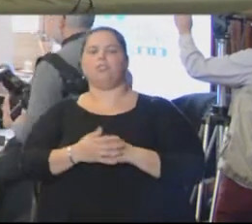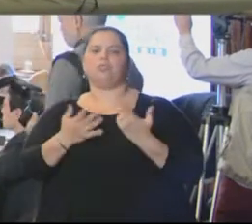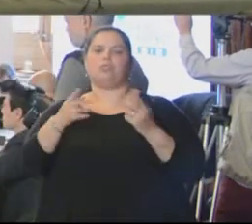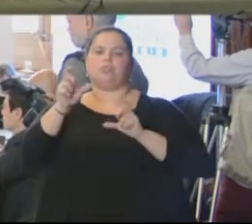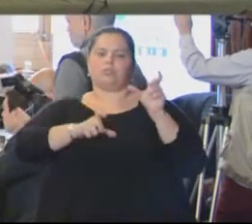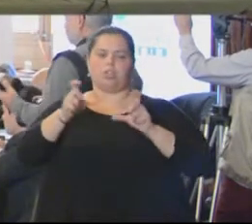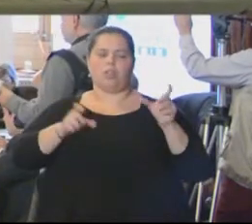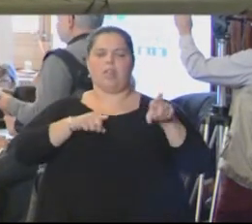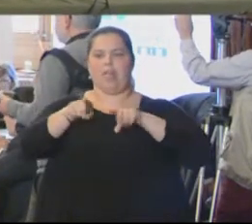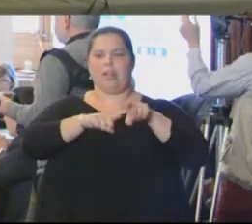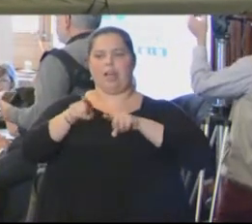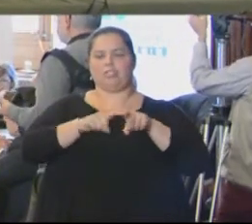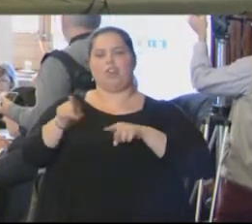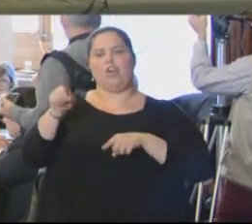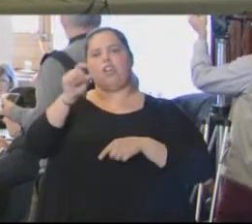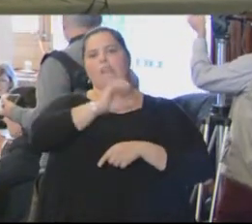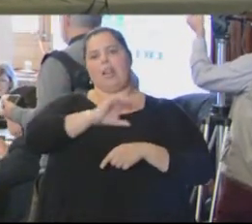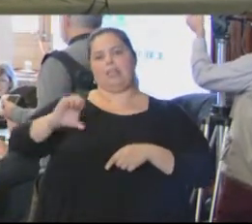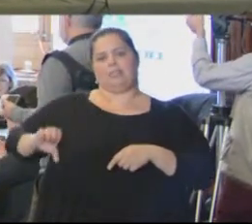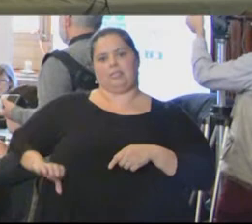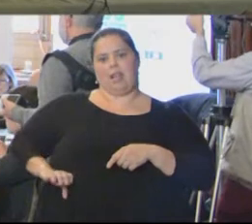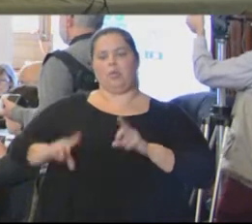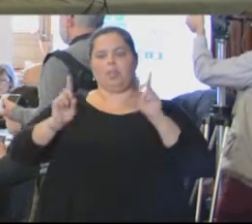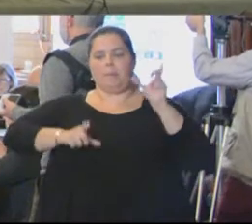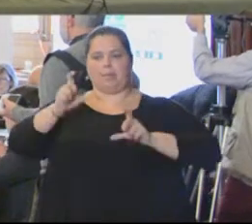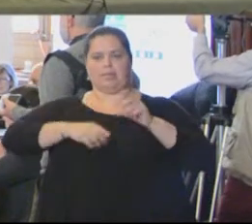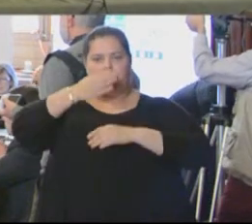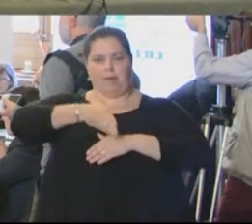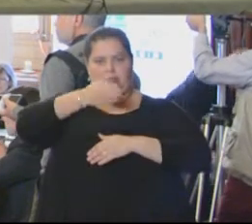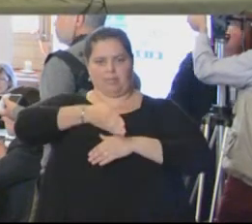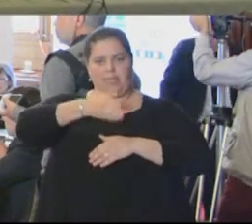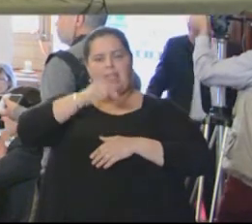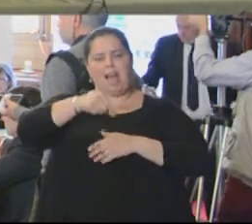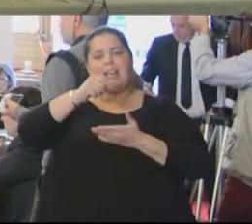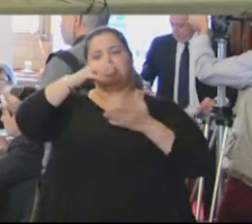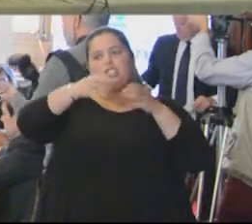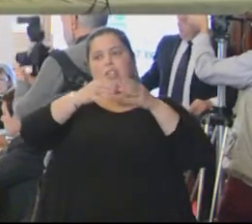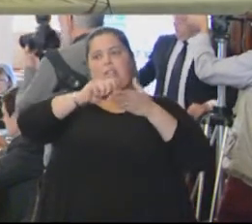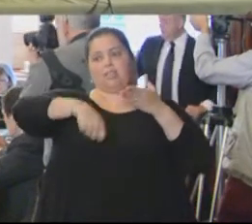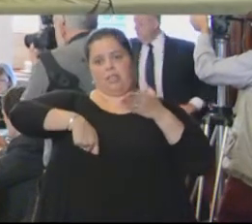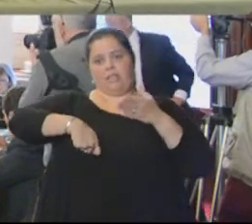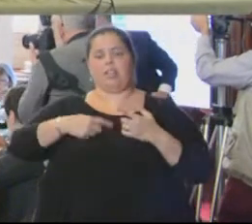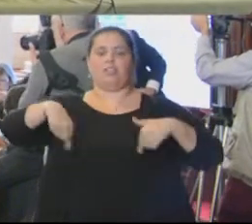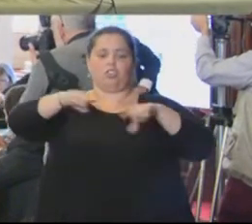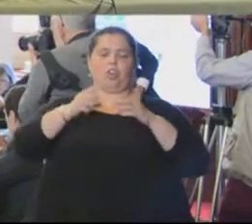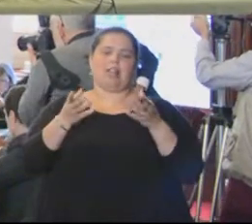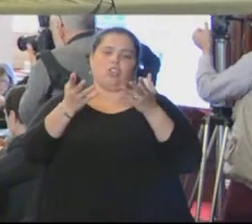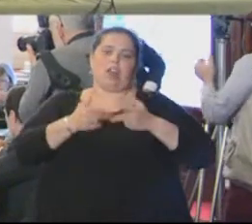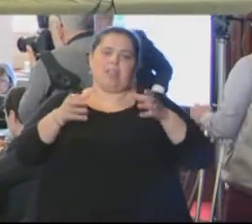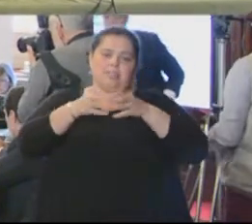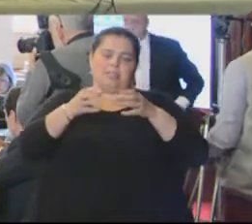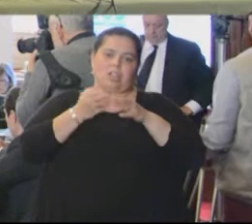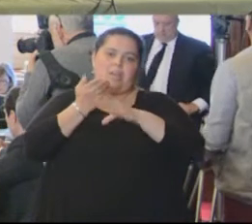del Estado, participantes y asistentes de la sociedad civil. Las organizaciones solicitantes de la audiencia, el